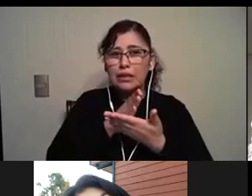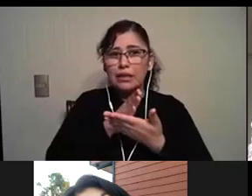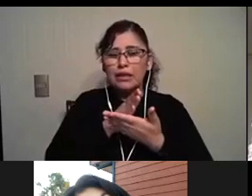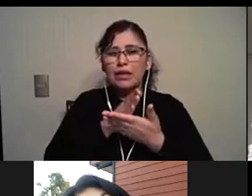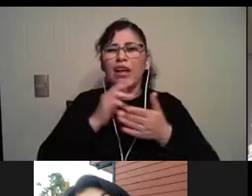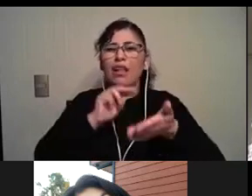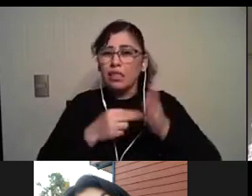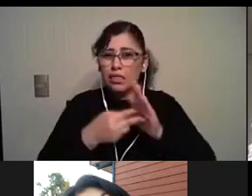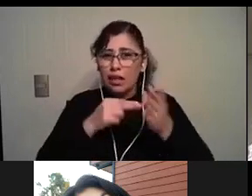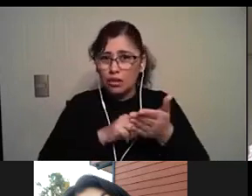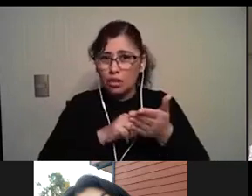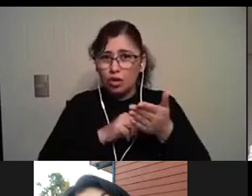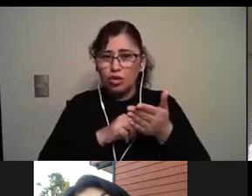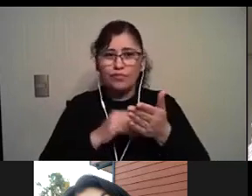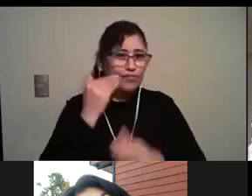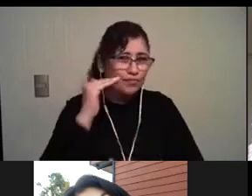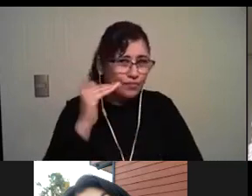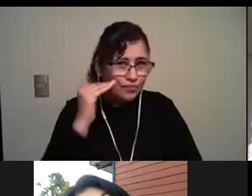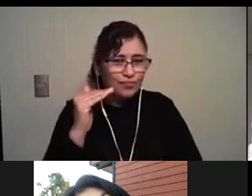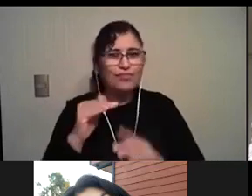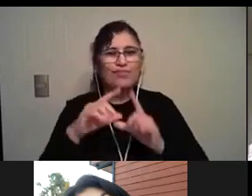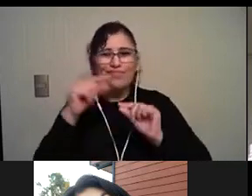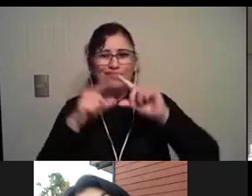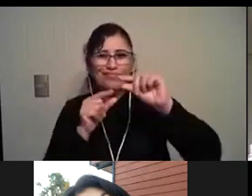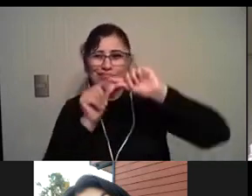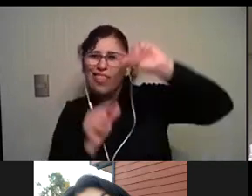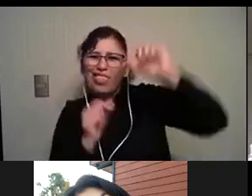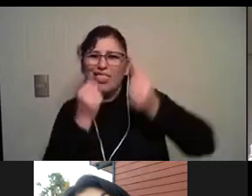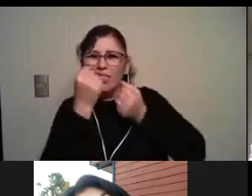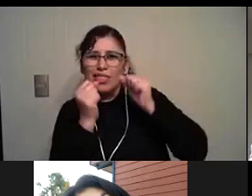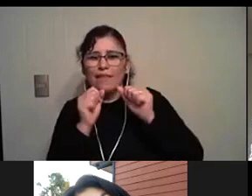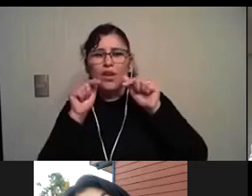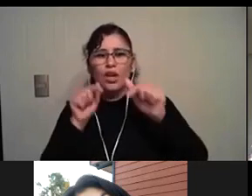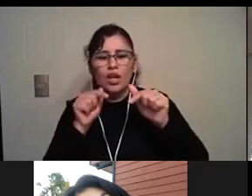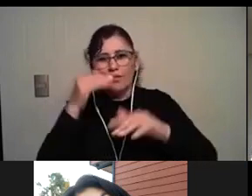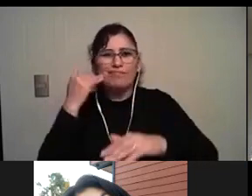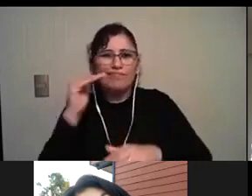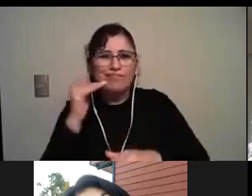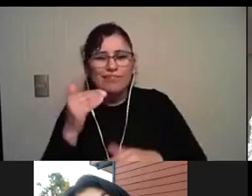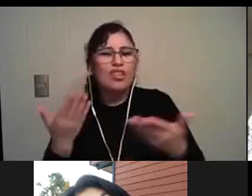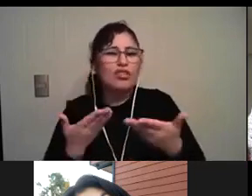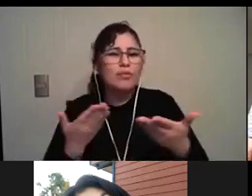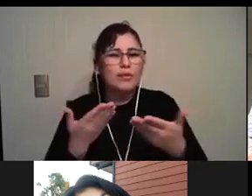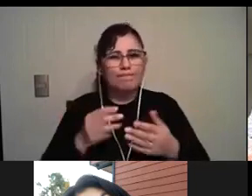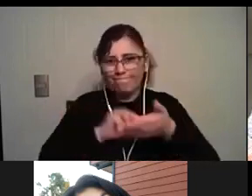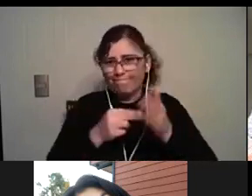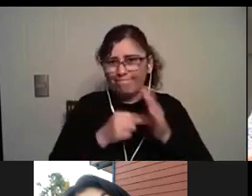trastornos neurológicos infantiles, ¿ya? Y dentro de los trastornos neurológicos infantiles vamos a hablar de